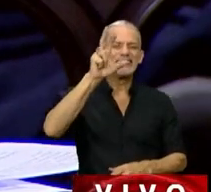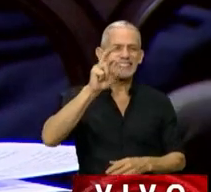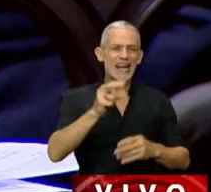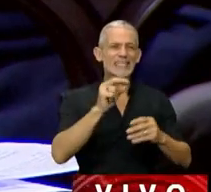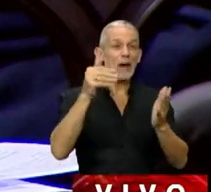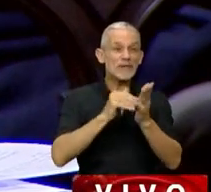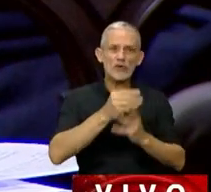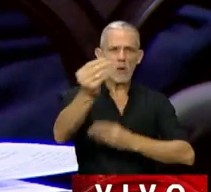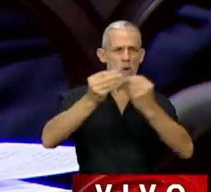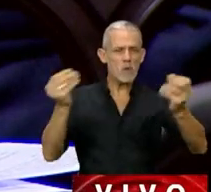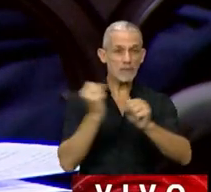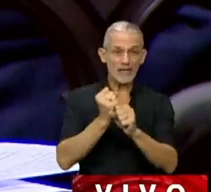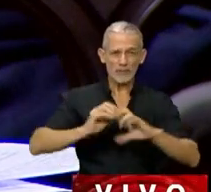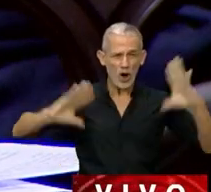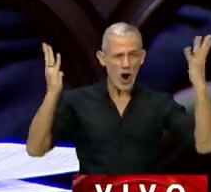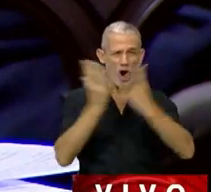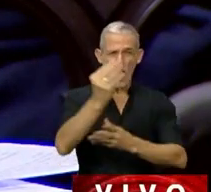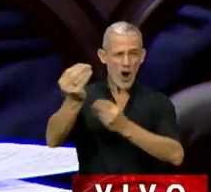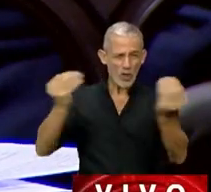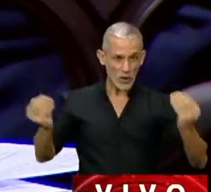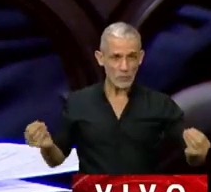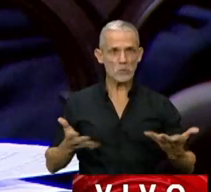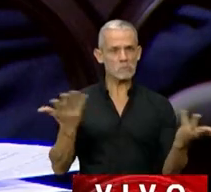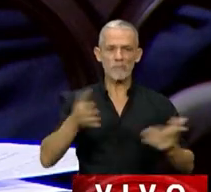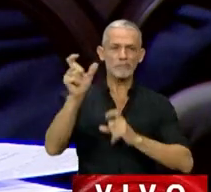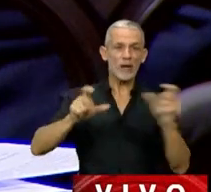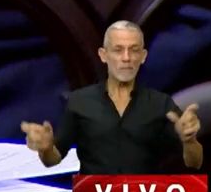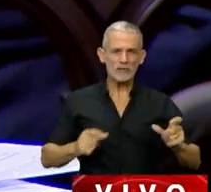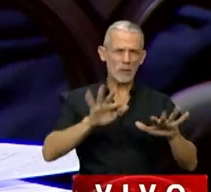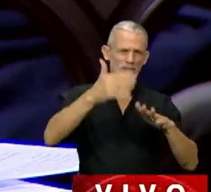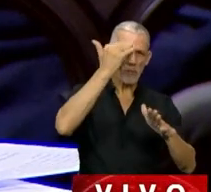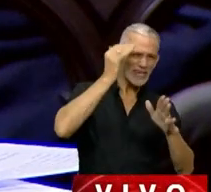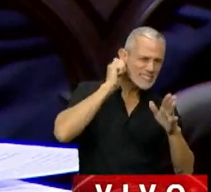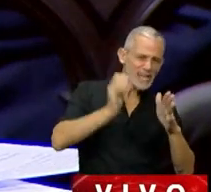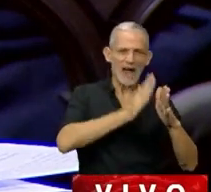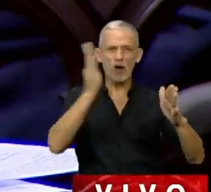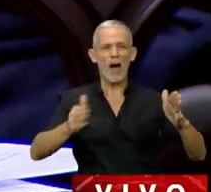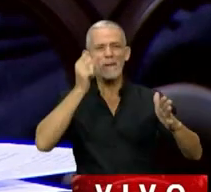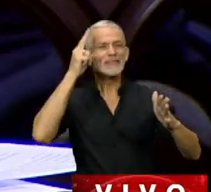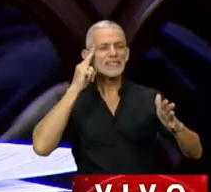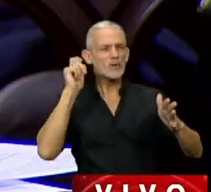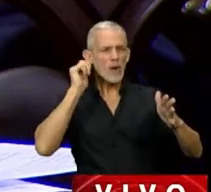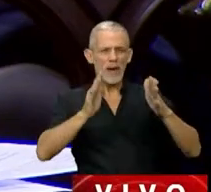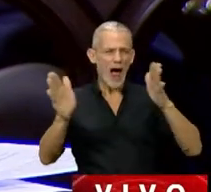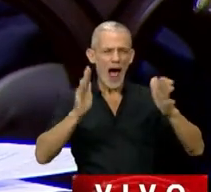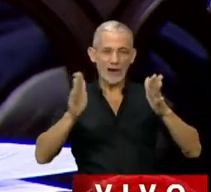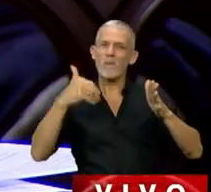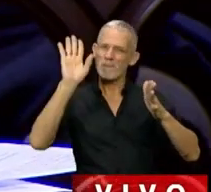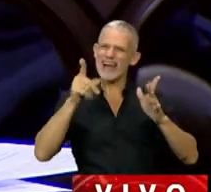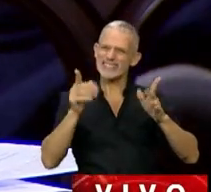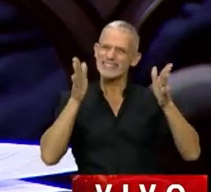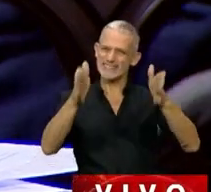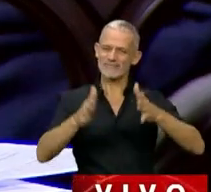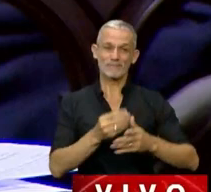de puestos de trabajo en todo el mundo, empleando a las personas de entre 15 y 29 años más que cualquier